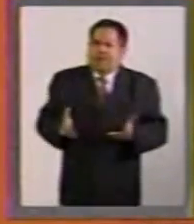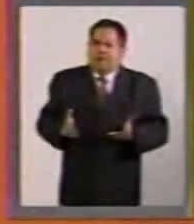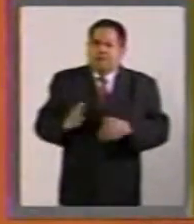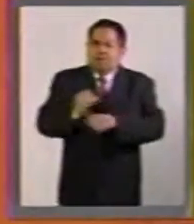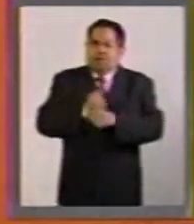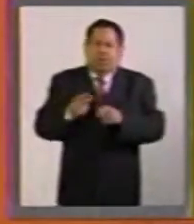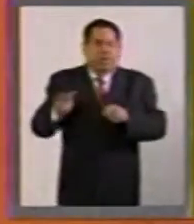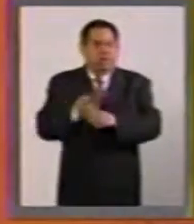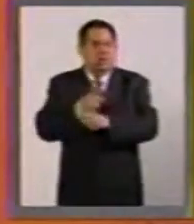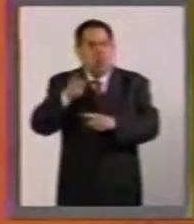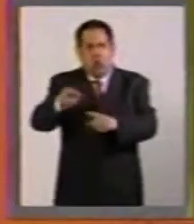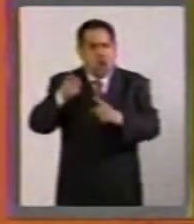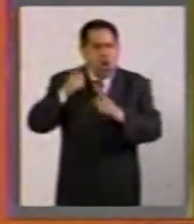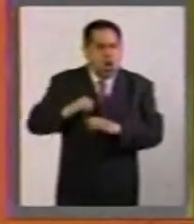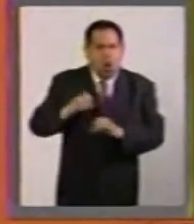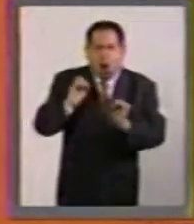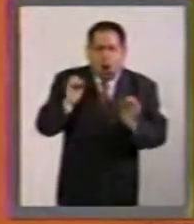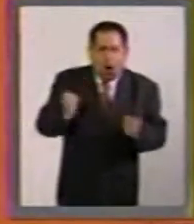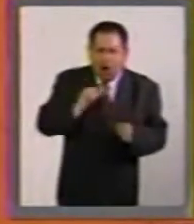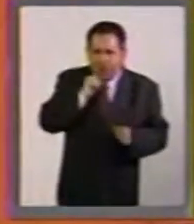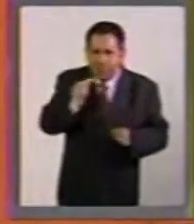de un asunto de